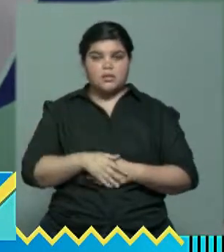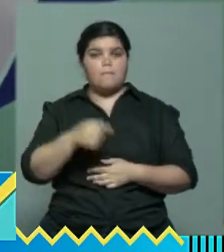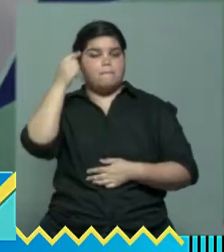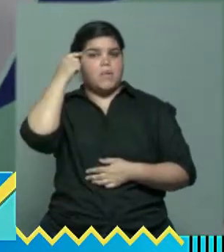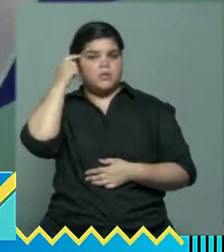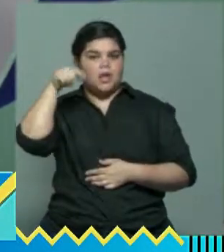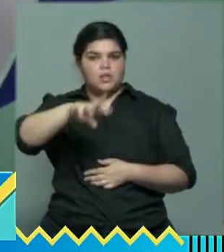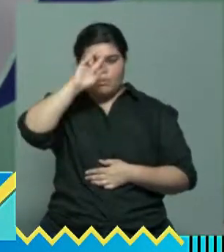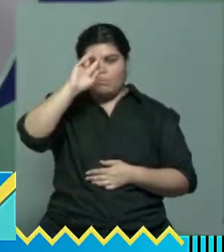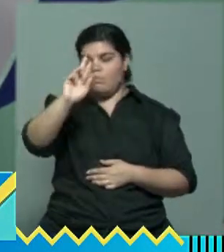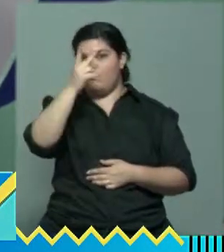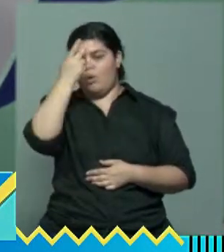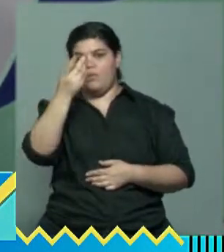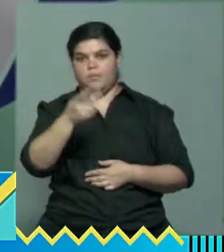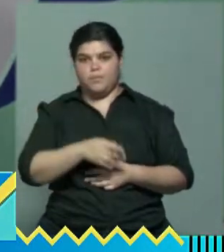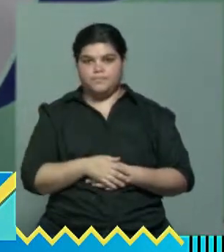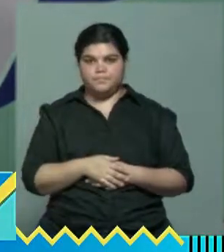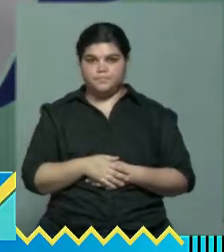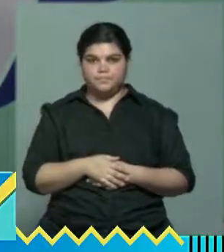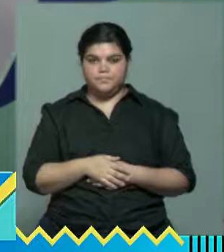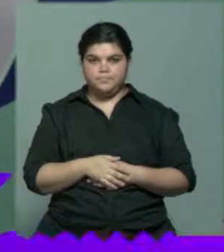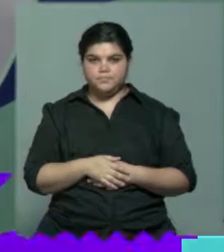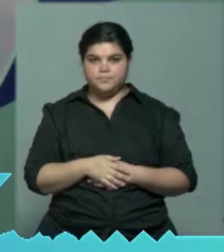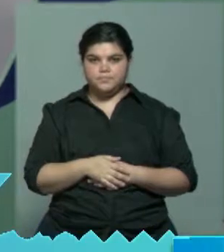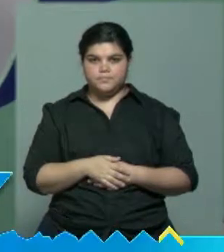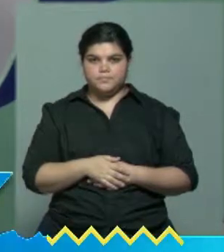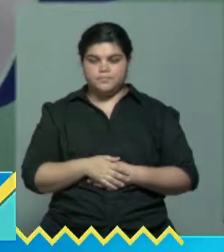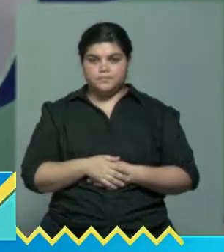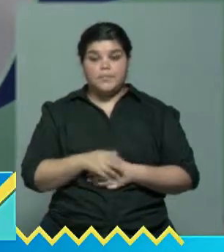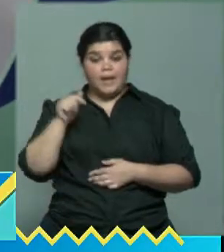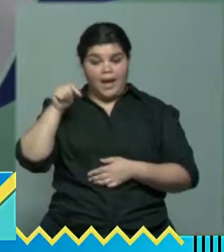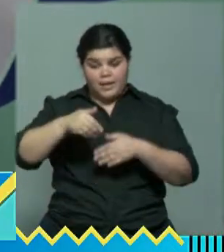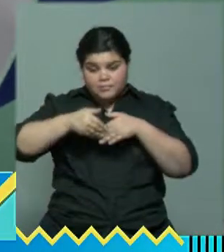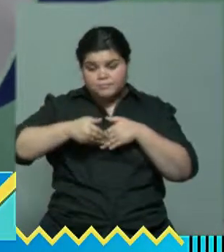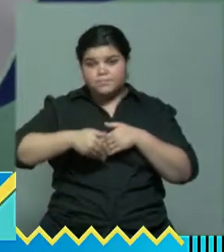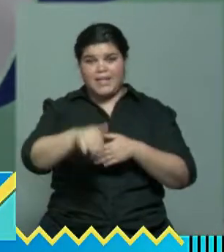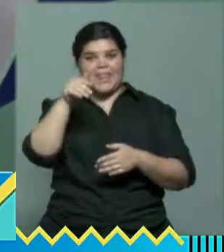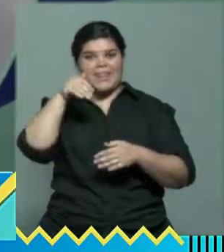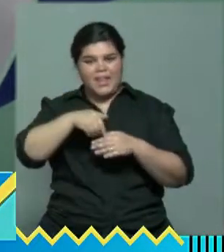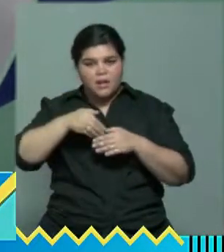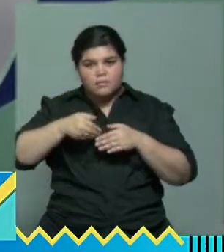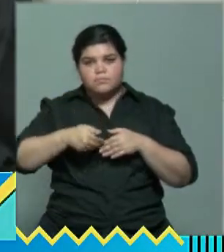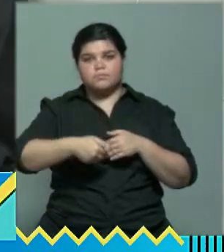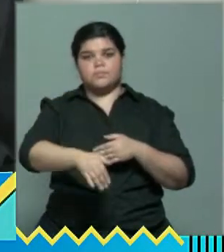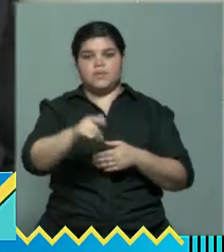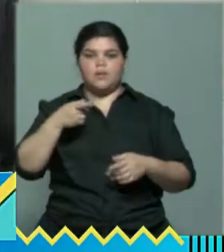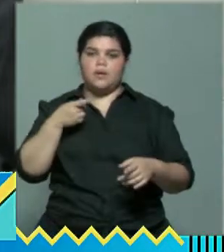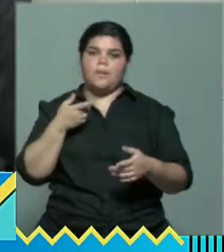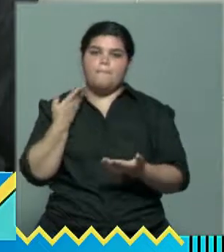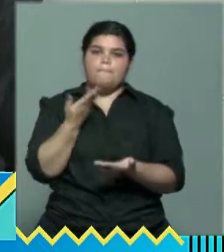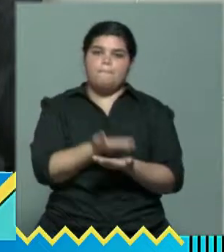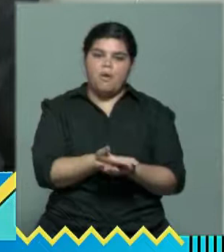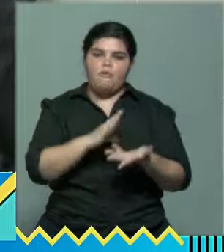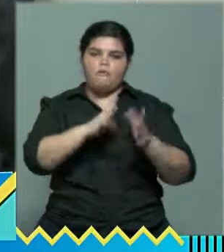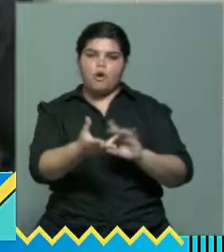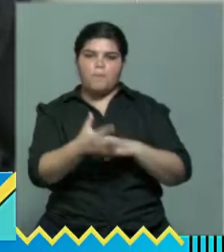de paradigmas, en principio, ¿no? Y que de ahí a insistir con este tema de medidas de seguridad y